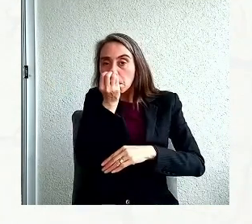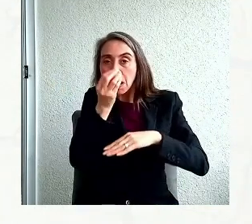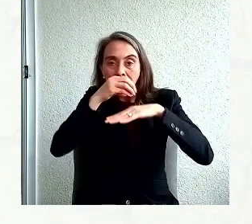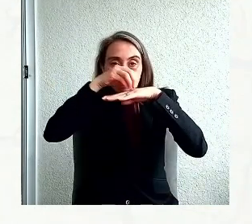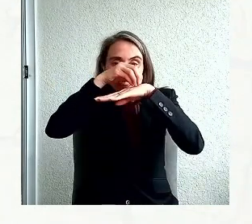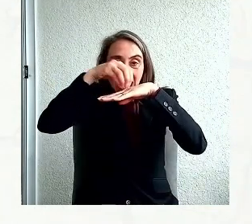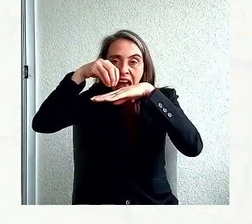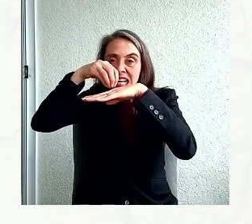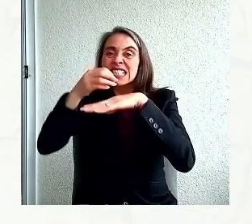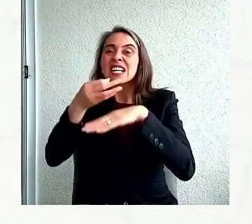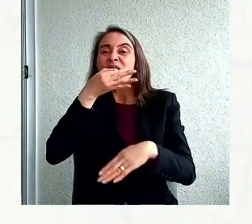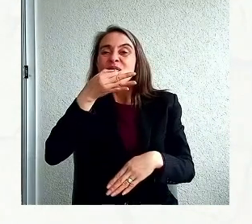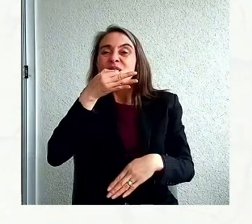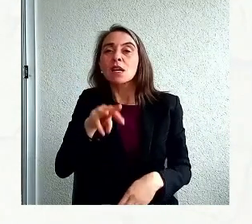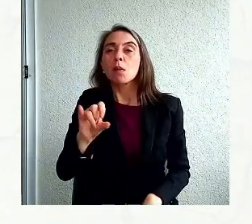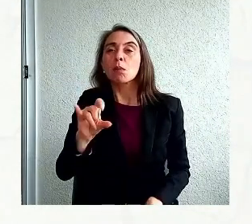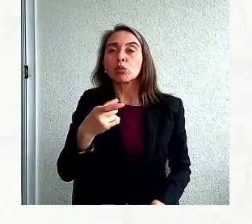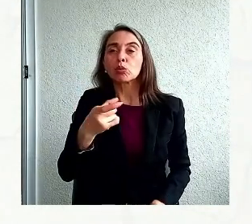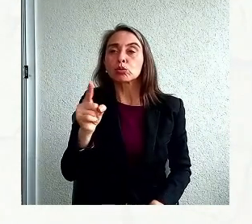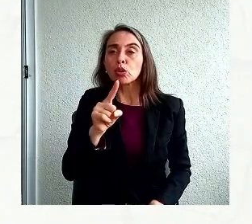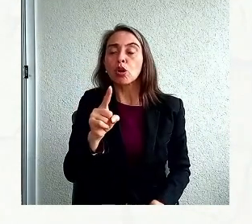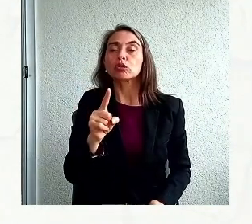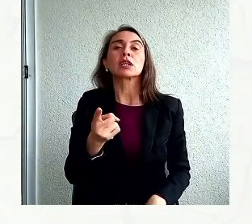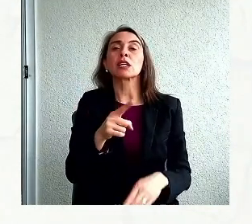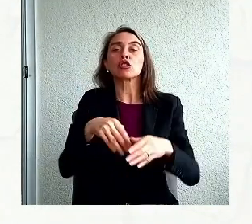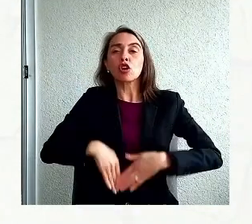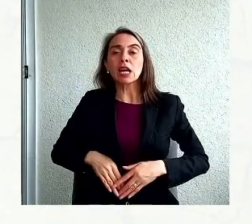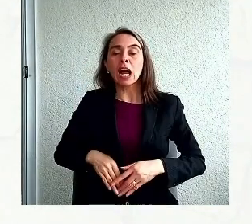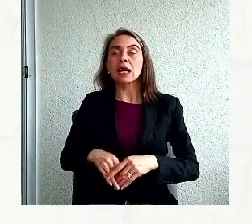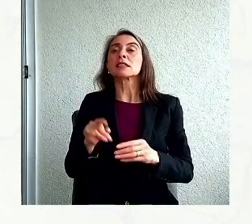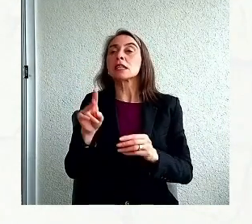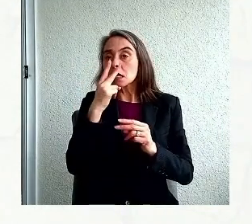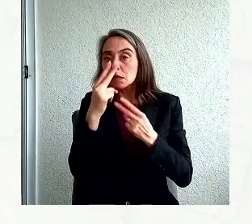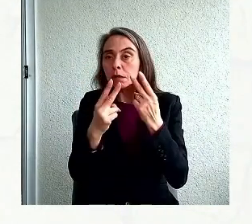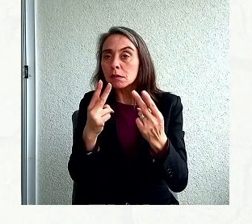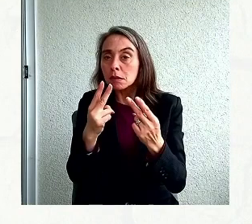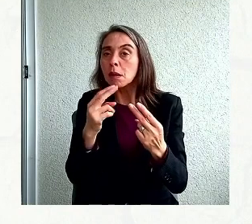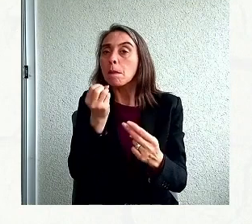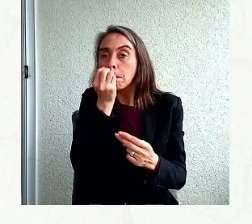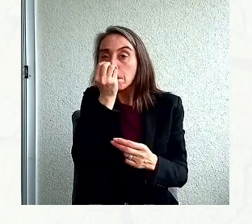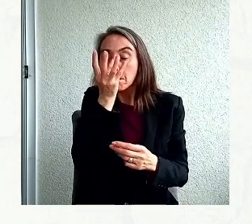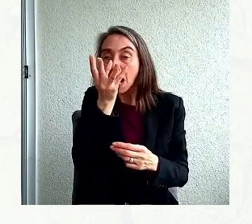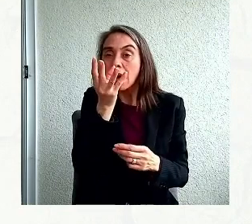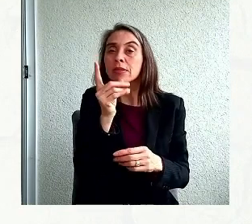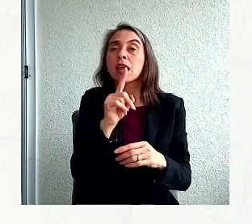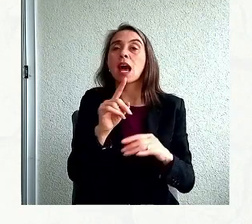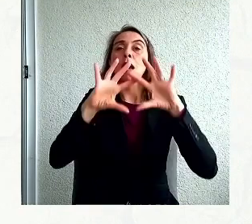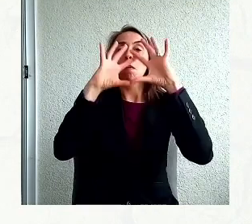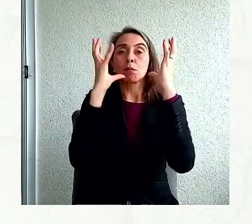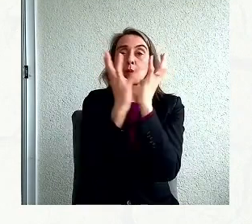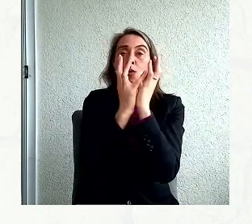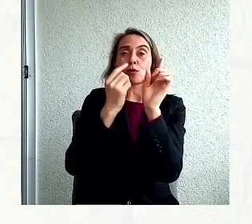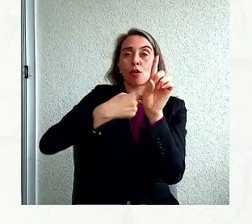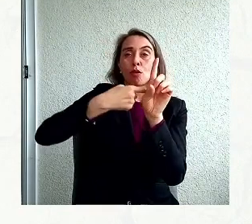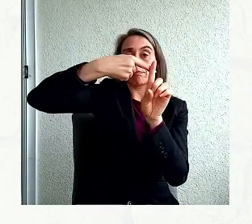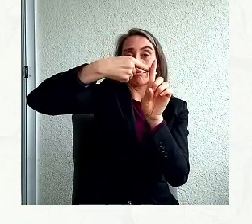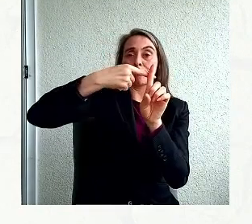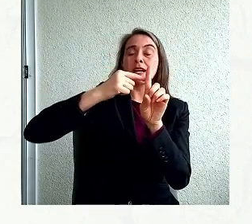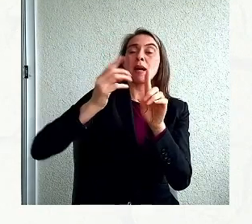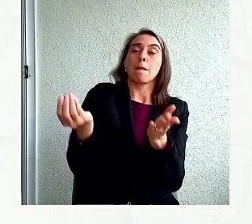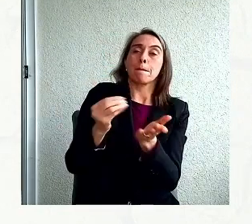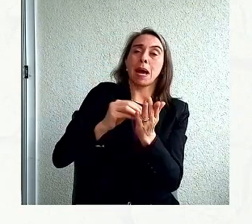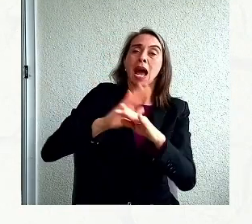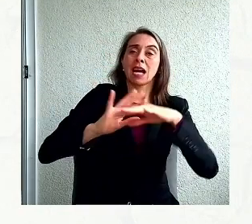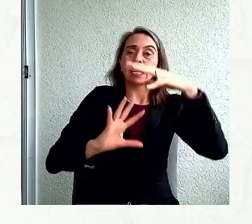hemos encontrado que que el calentamiento favorece esta actividad reproductiva sexual, de manera que estas especies también tienen